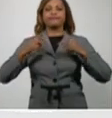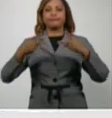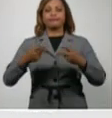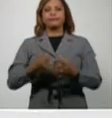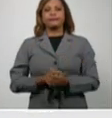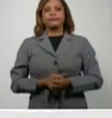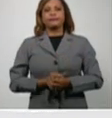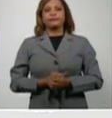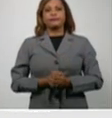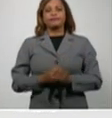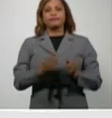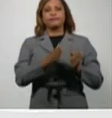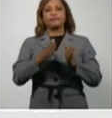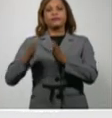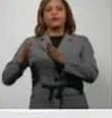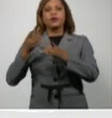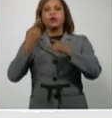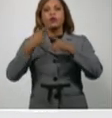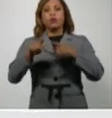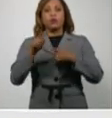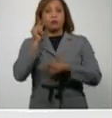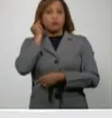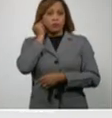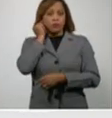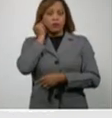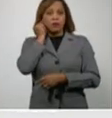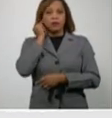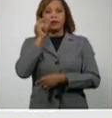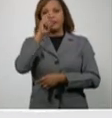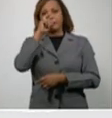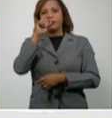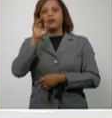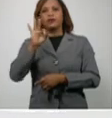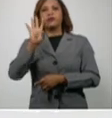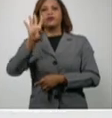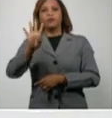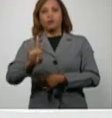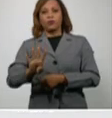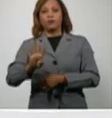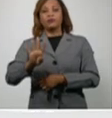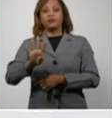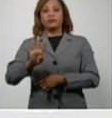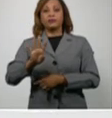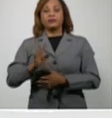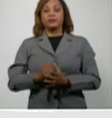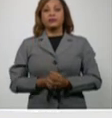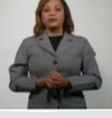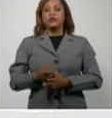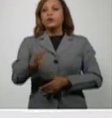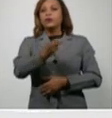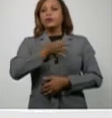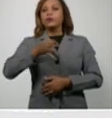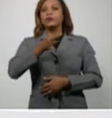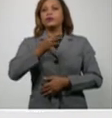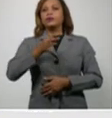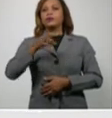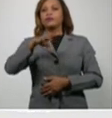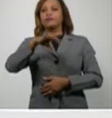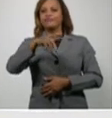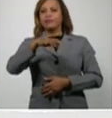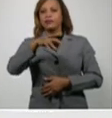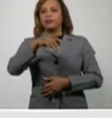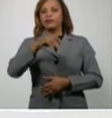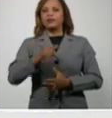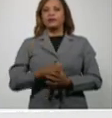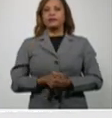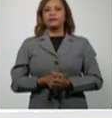otra es una señora de 84 años del municipio Pinar del Río en esta